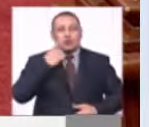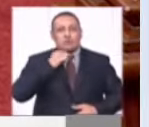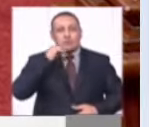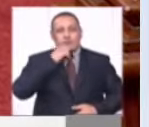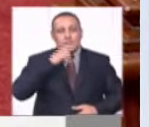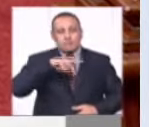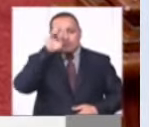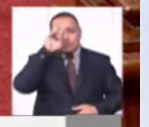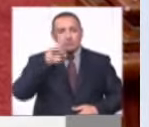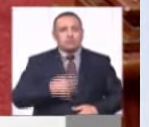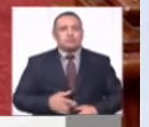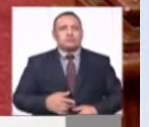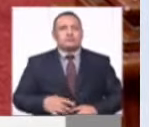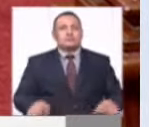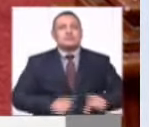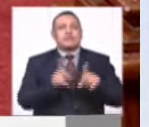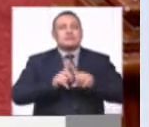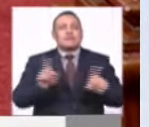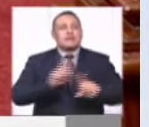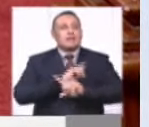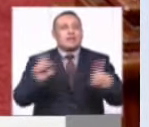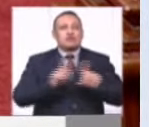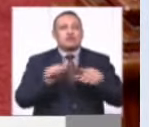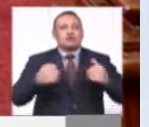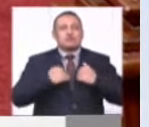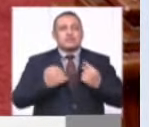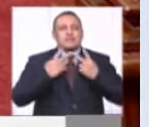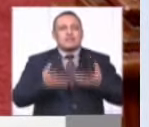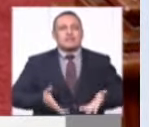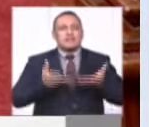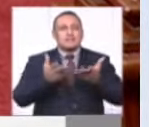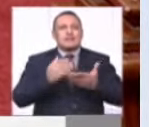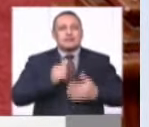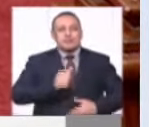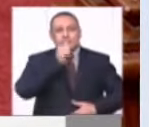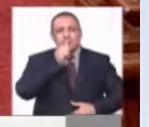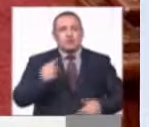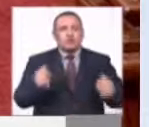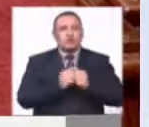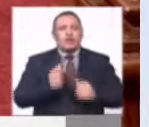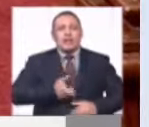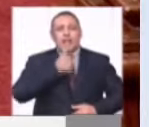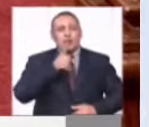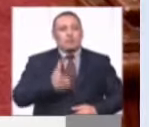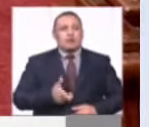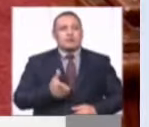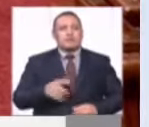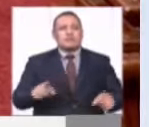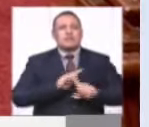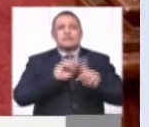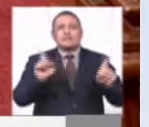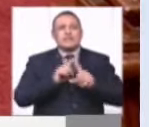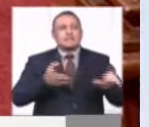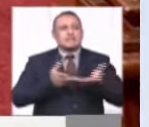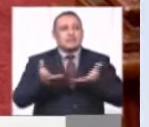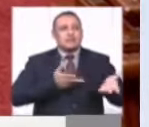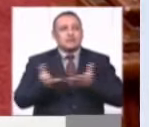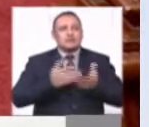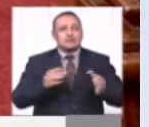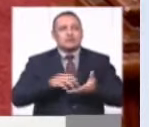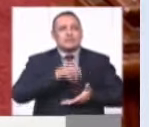Perú que no se va a privatizar el agua ni el servicio